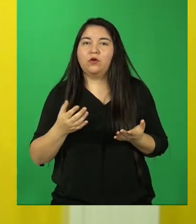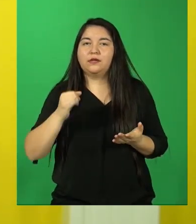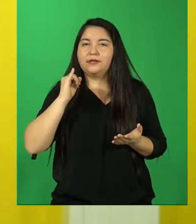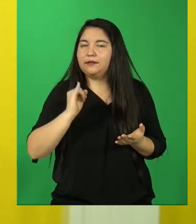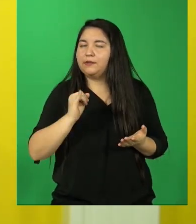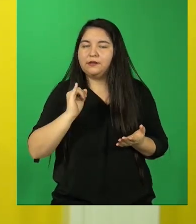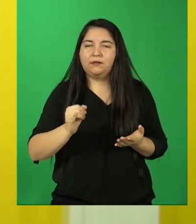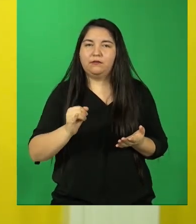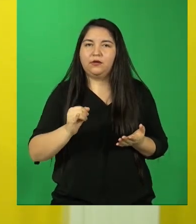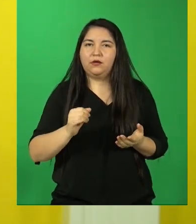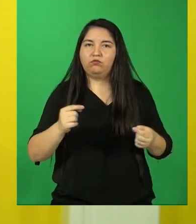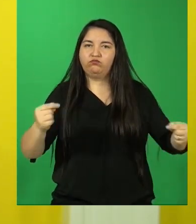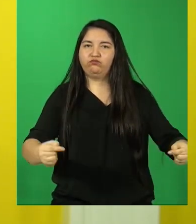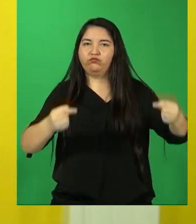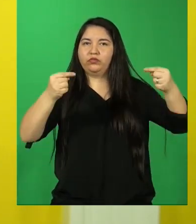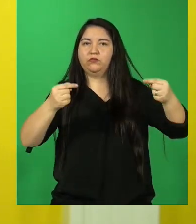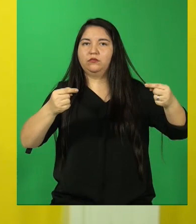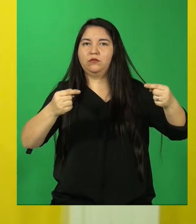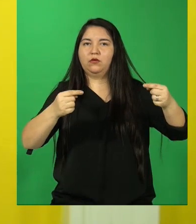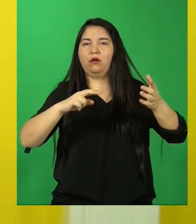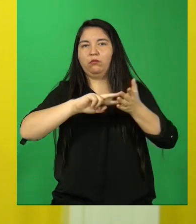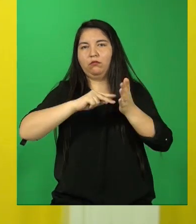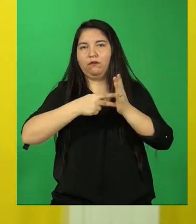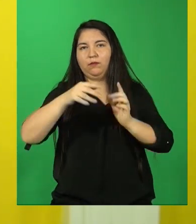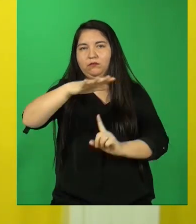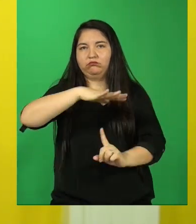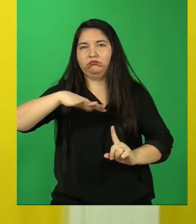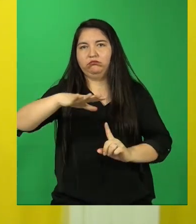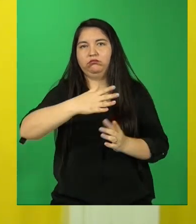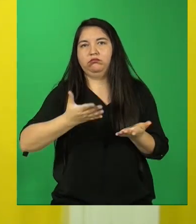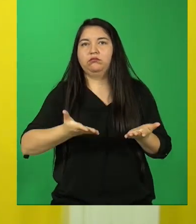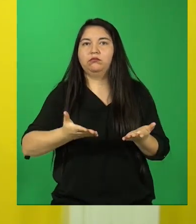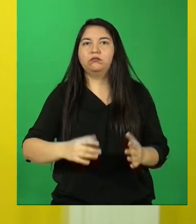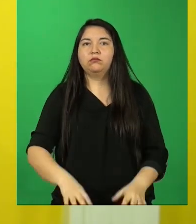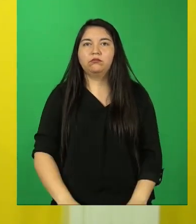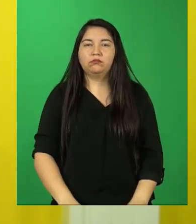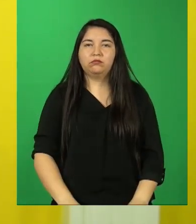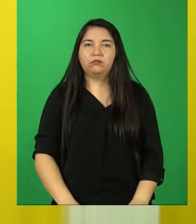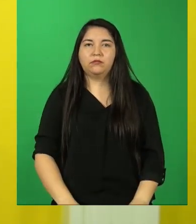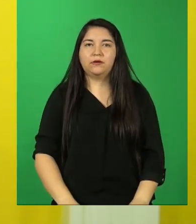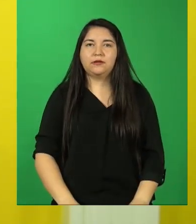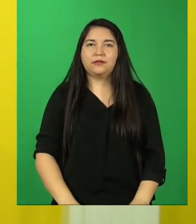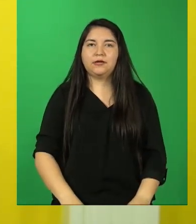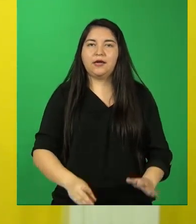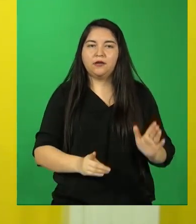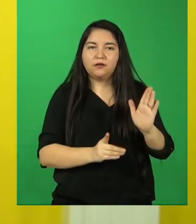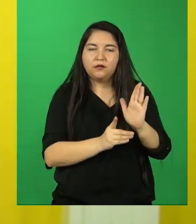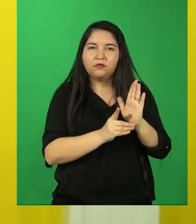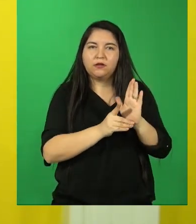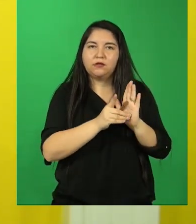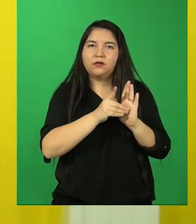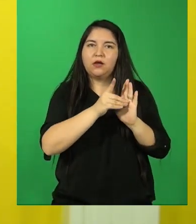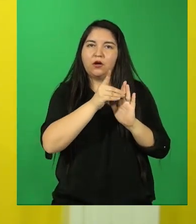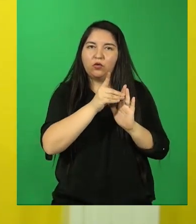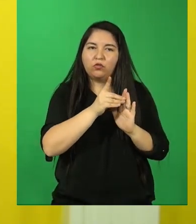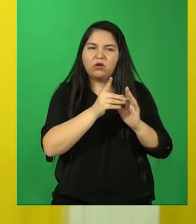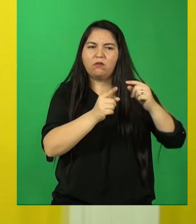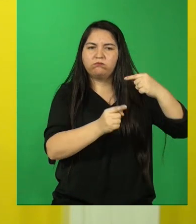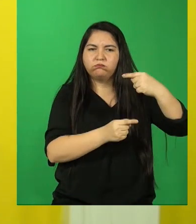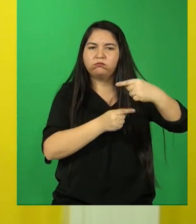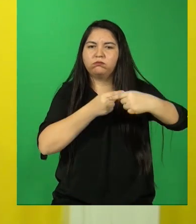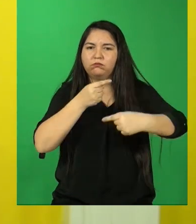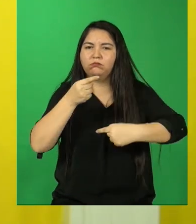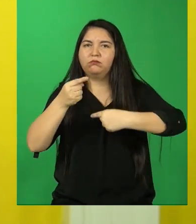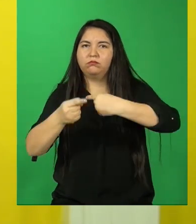siempre hay un conflicto, ¿ya?, que se desarrolla ahí durante la trama,